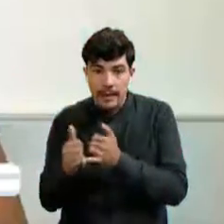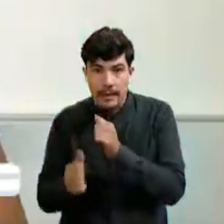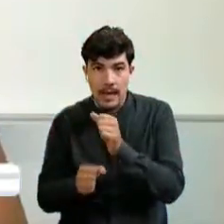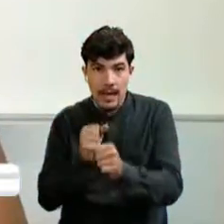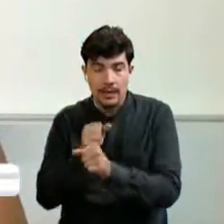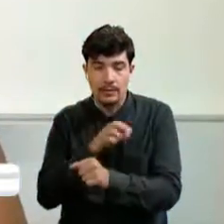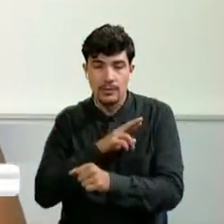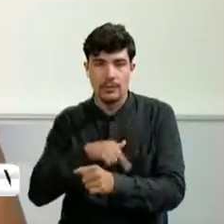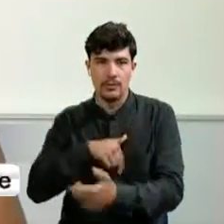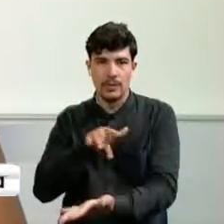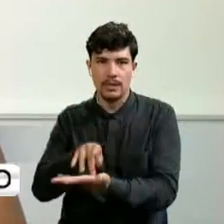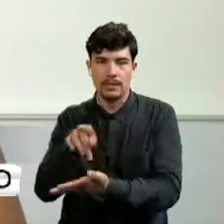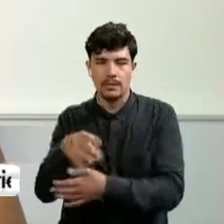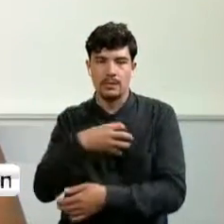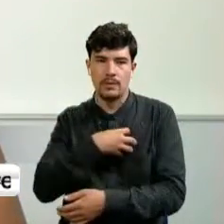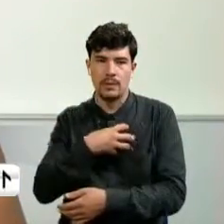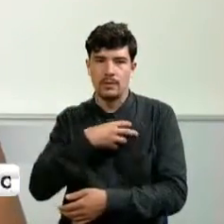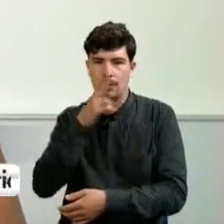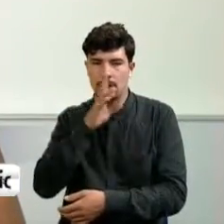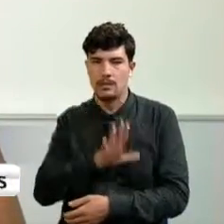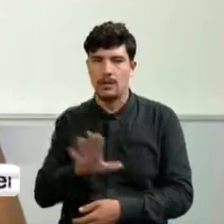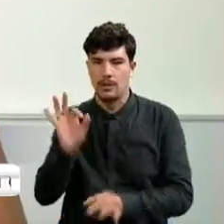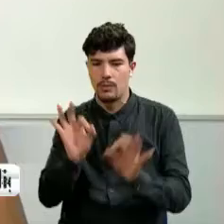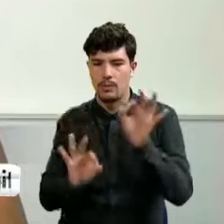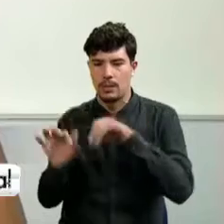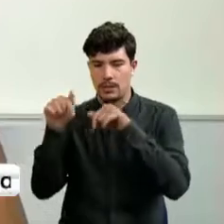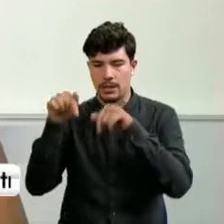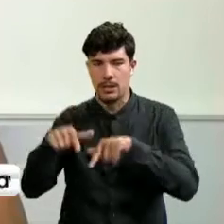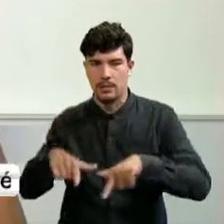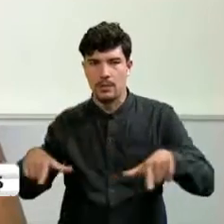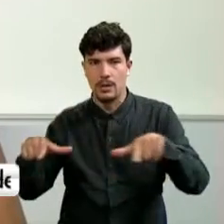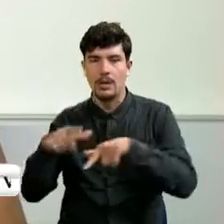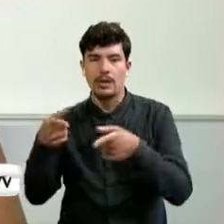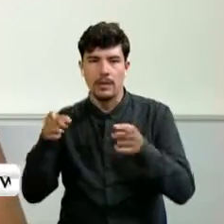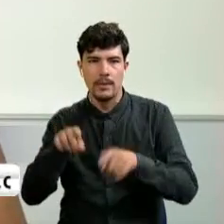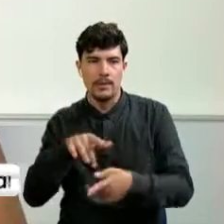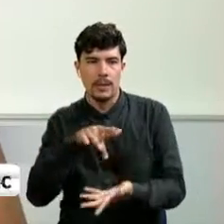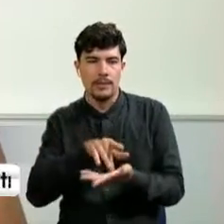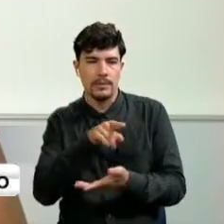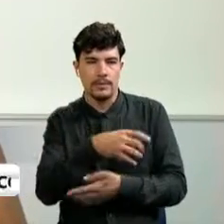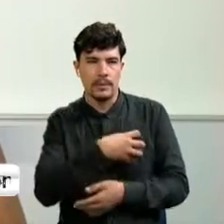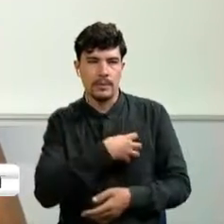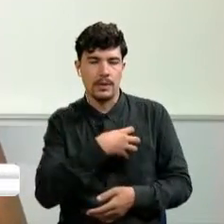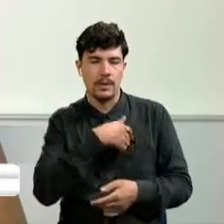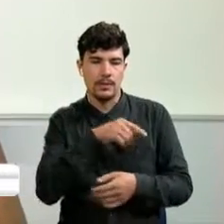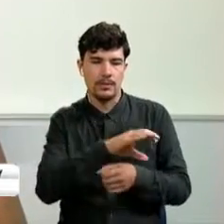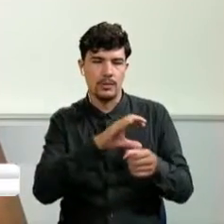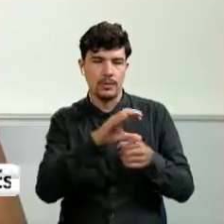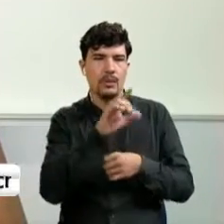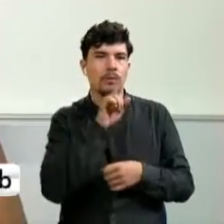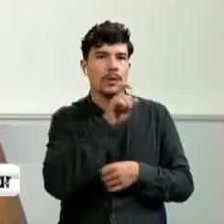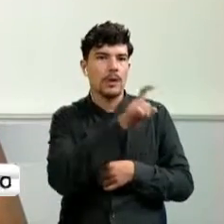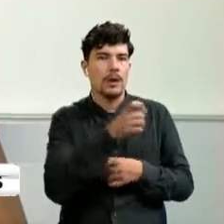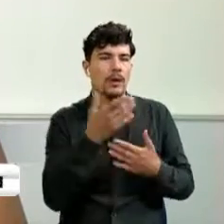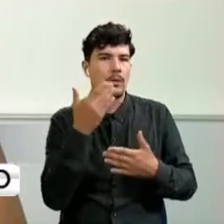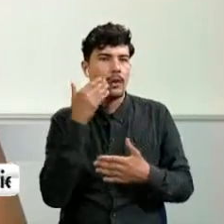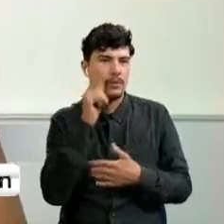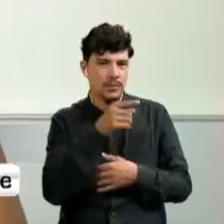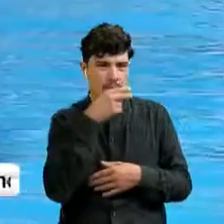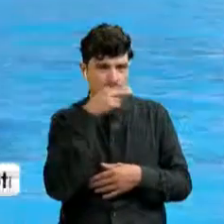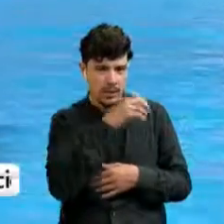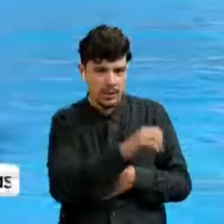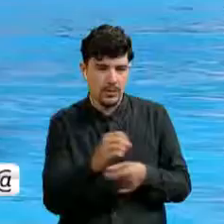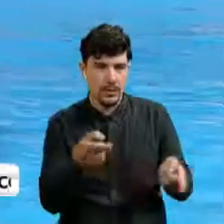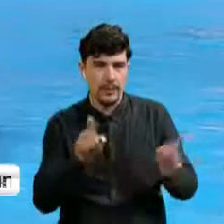torneos nacionales que organizamos nosotros acá lo encuesta y vimos a los campeonatos de la ciudad de bucaramanga en el infantil